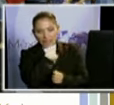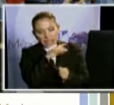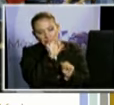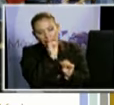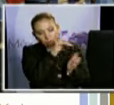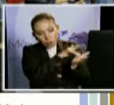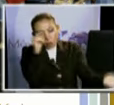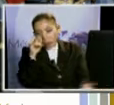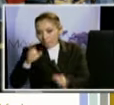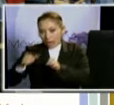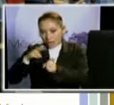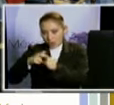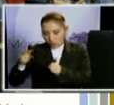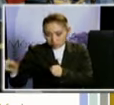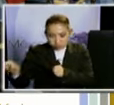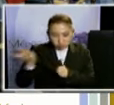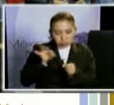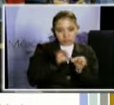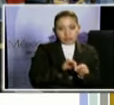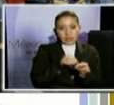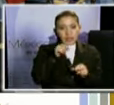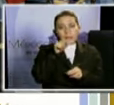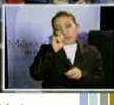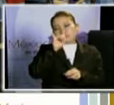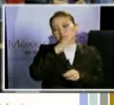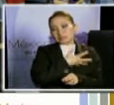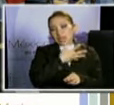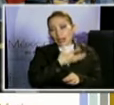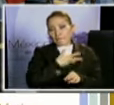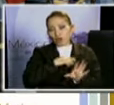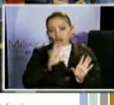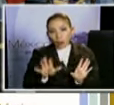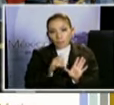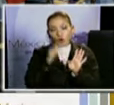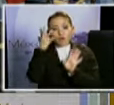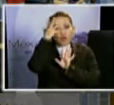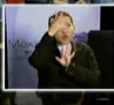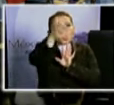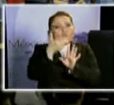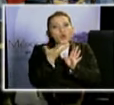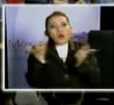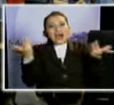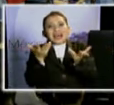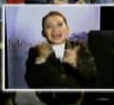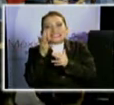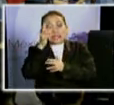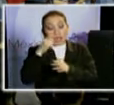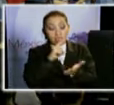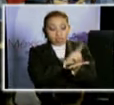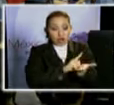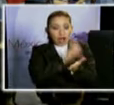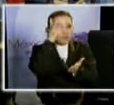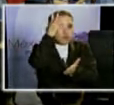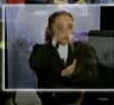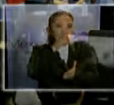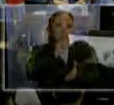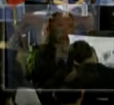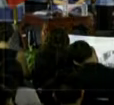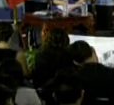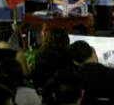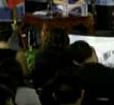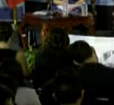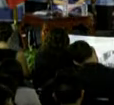que dijo el embajador, sí tenemos que proyectarnos a futuros. Bueno, las drogas del futuro no son las